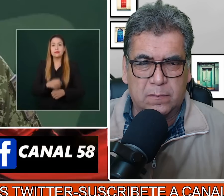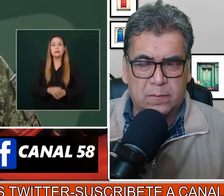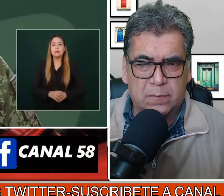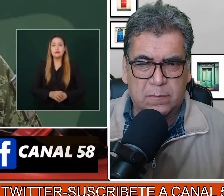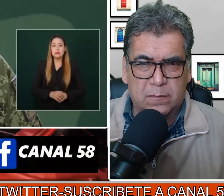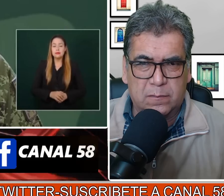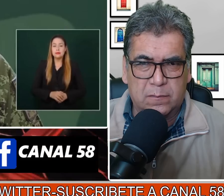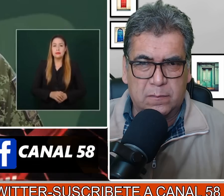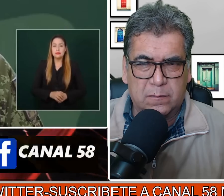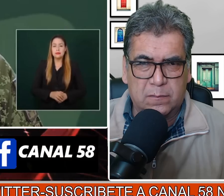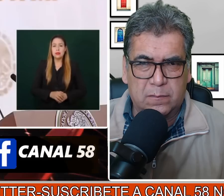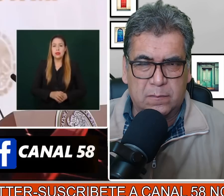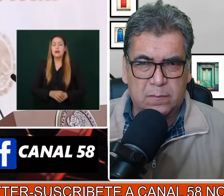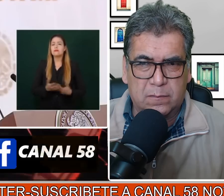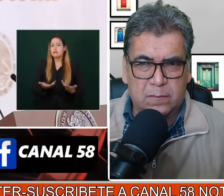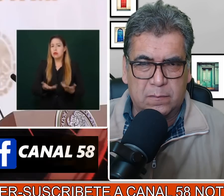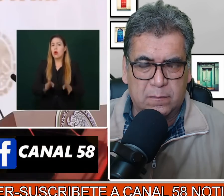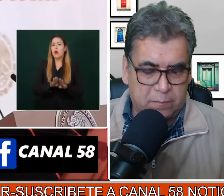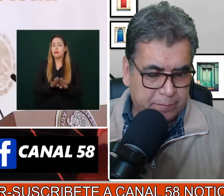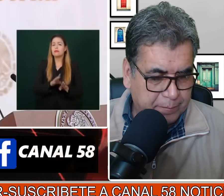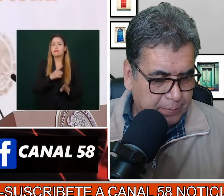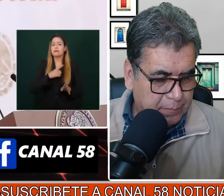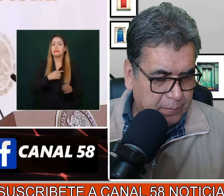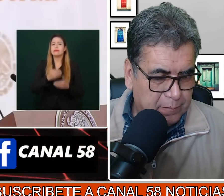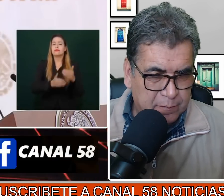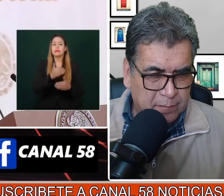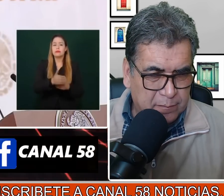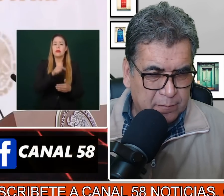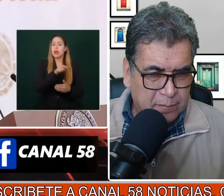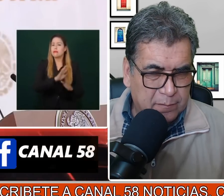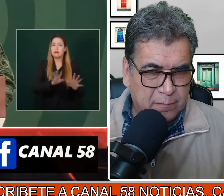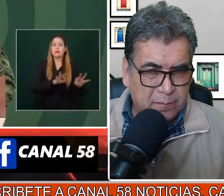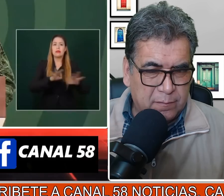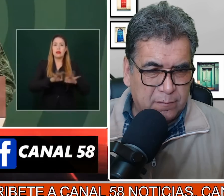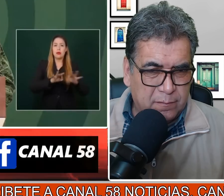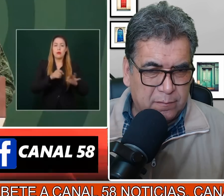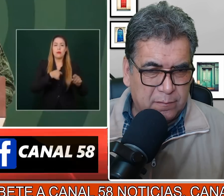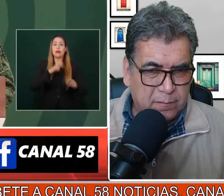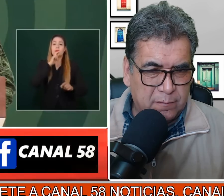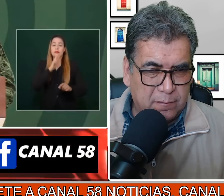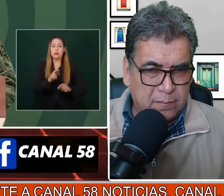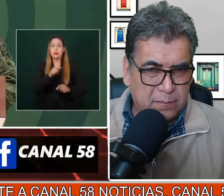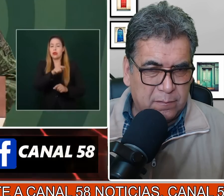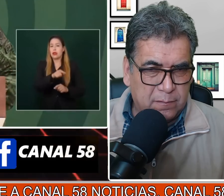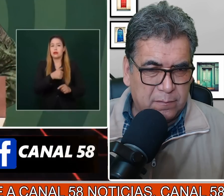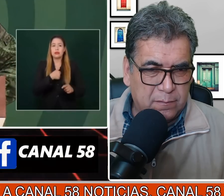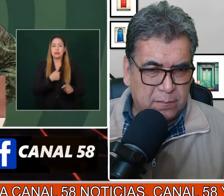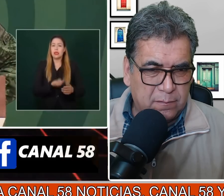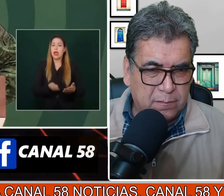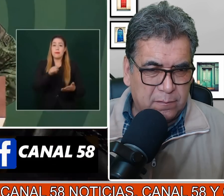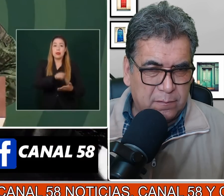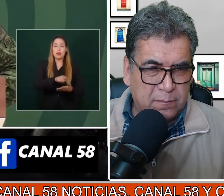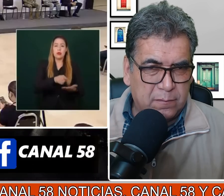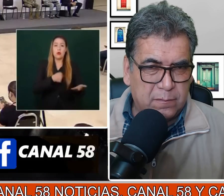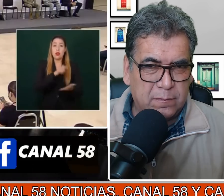se hizo lo propio con lo que es la jurisdicción militar, y se le aplicó la jurisdicción militar a los